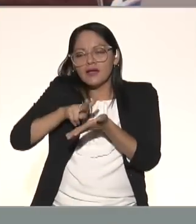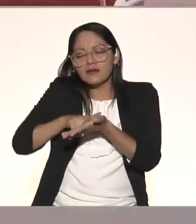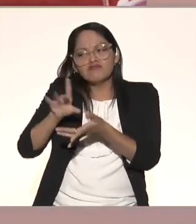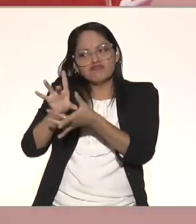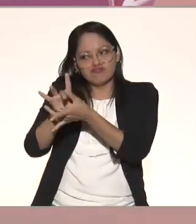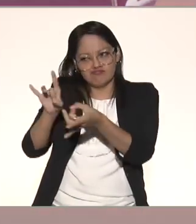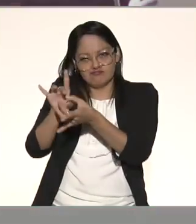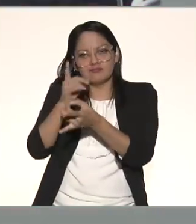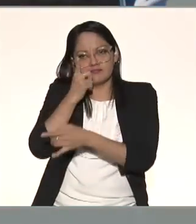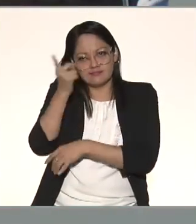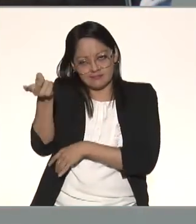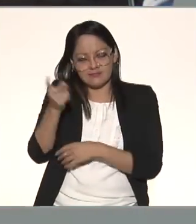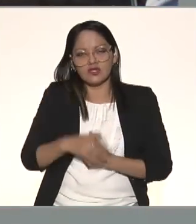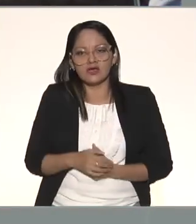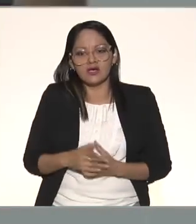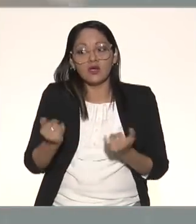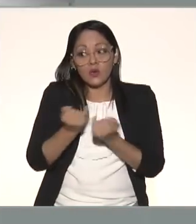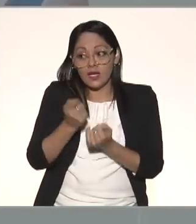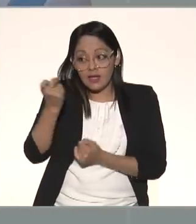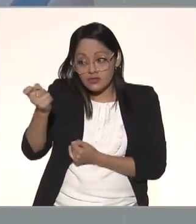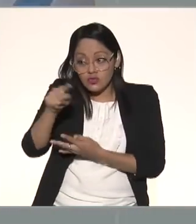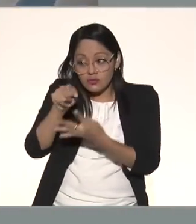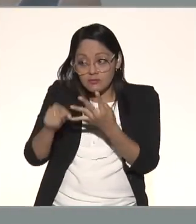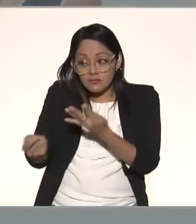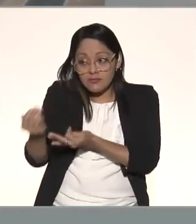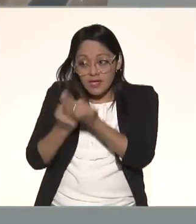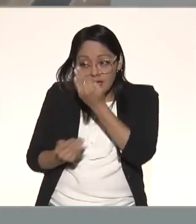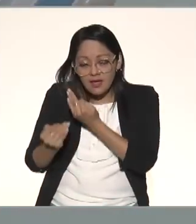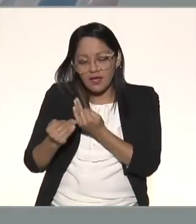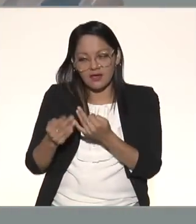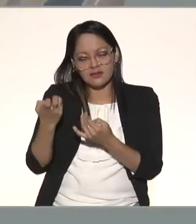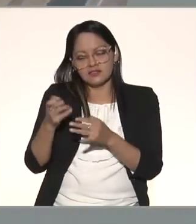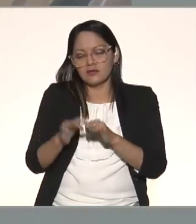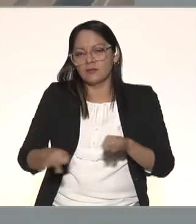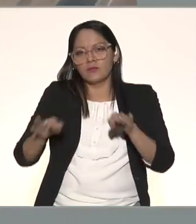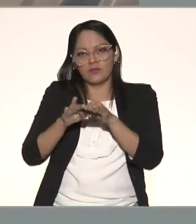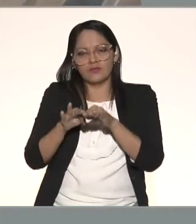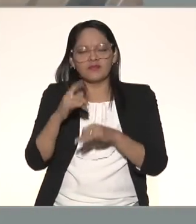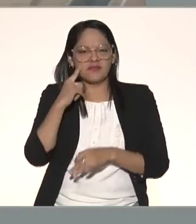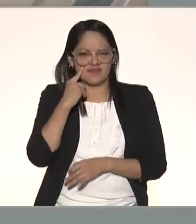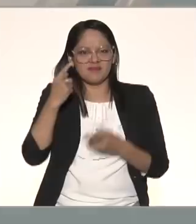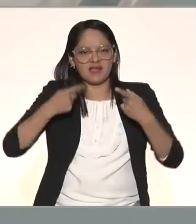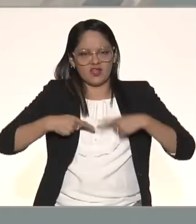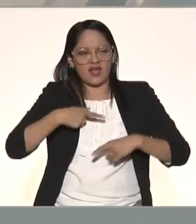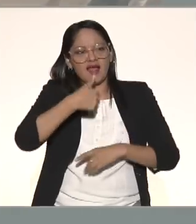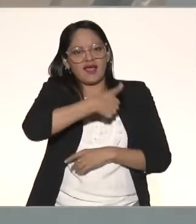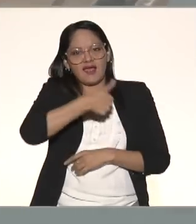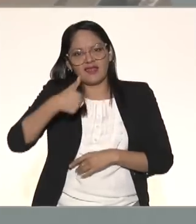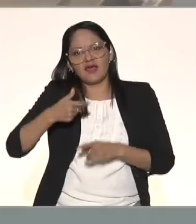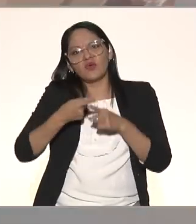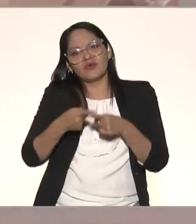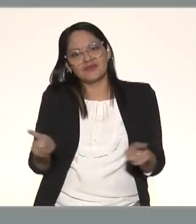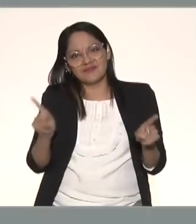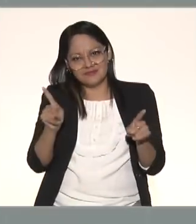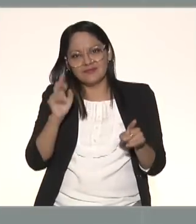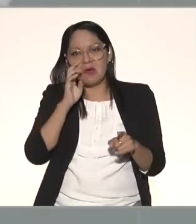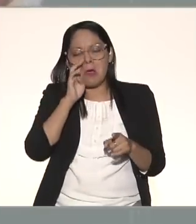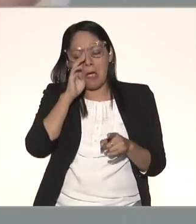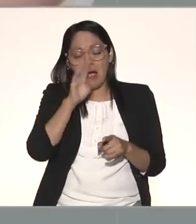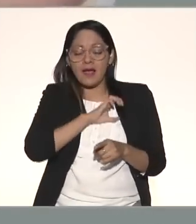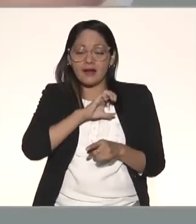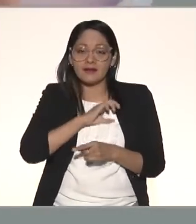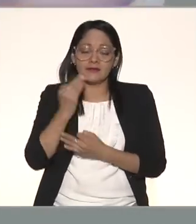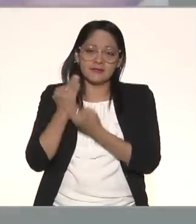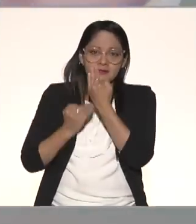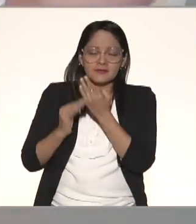importantes para mí. Cada persona tiene una forma diferente de demostrar afecto, cariño, y yo sé